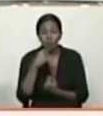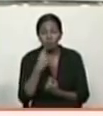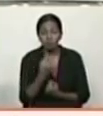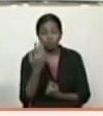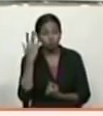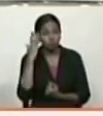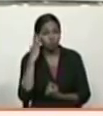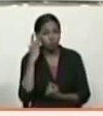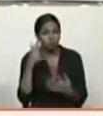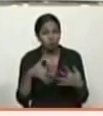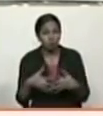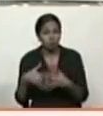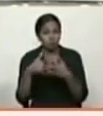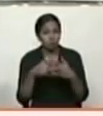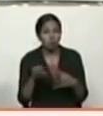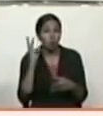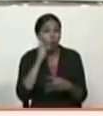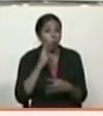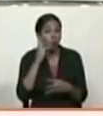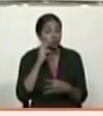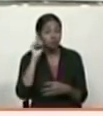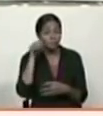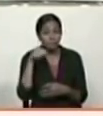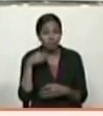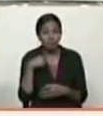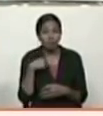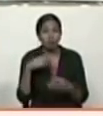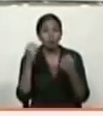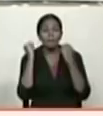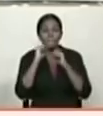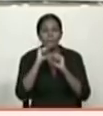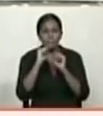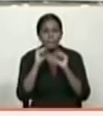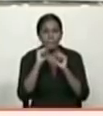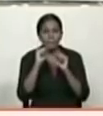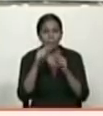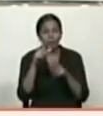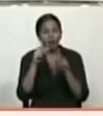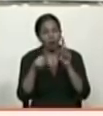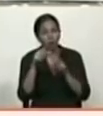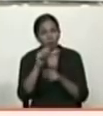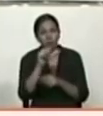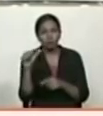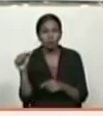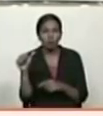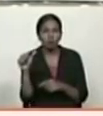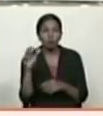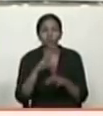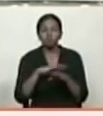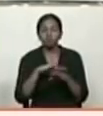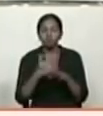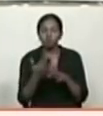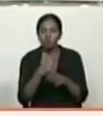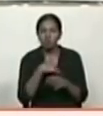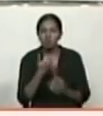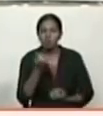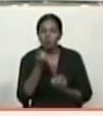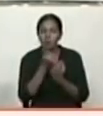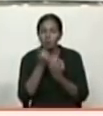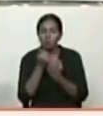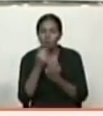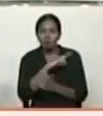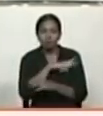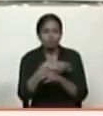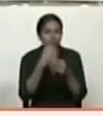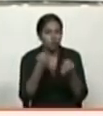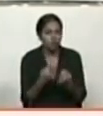Estados Unidos, en Washington, hubo importantes manifestaciones hace un par de semanas y están con toda la fuerza